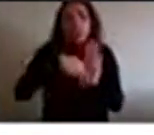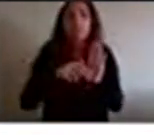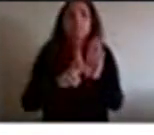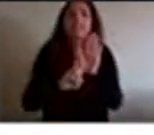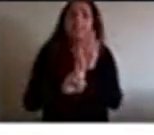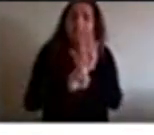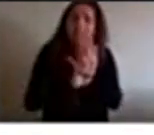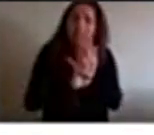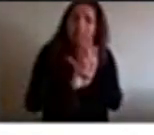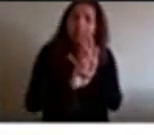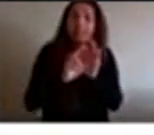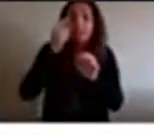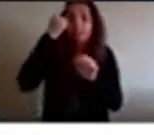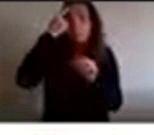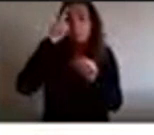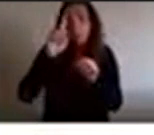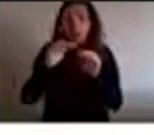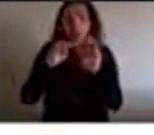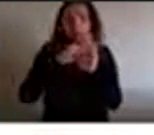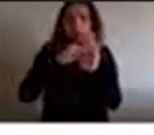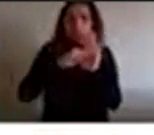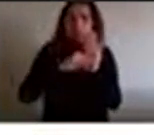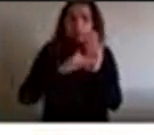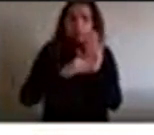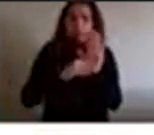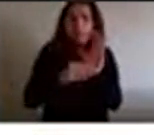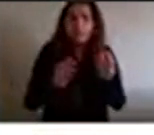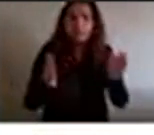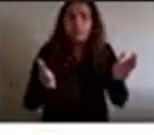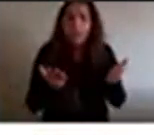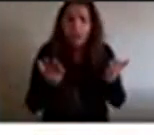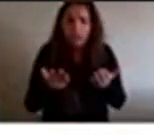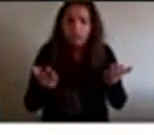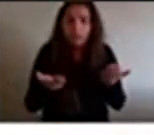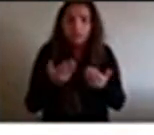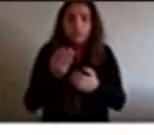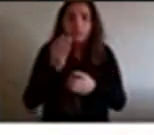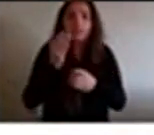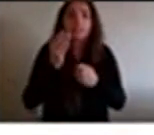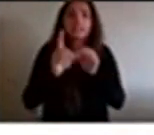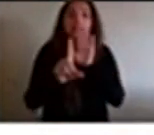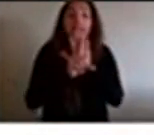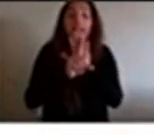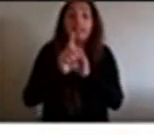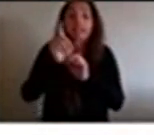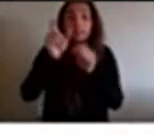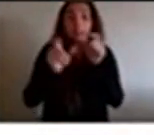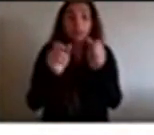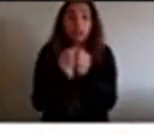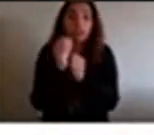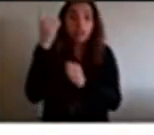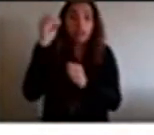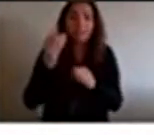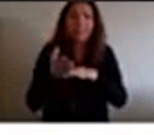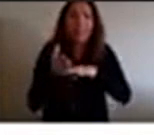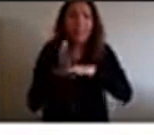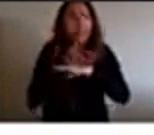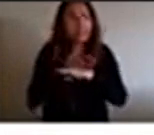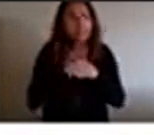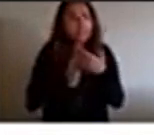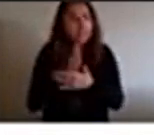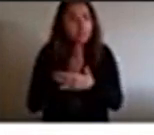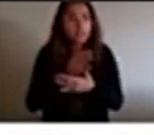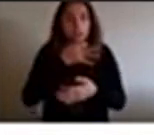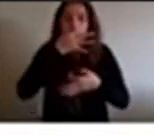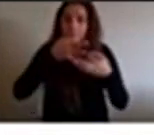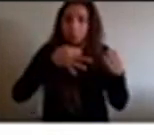laboral de las personas con discapacidad en el país. Quiero compartir con ustedes un video antes de empezar a mirar los slides